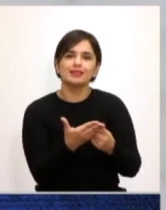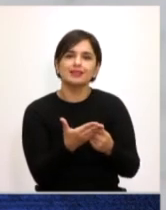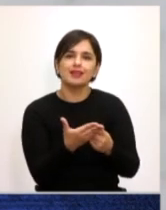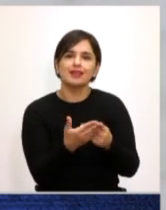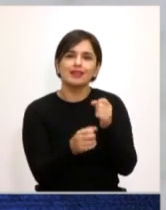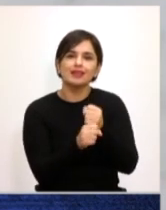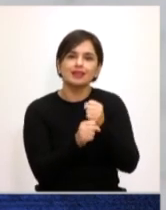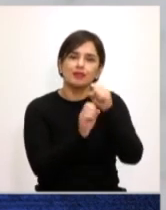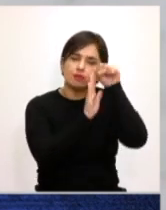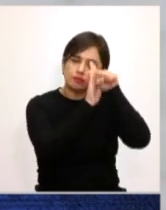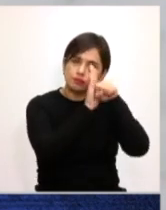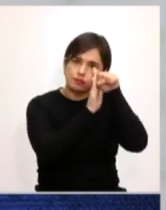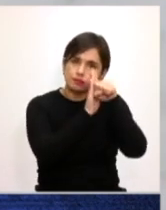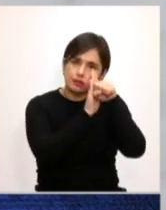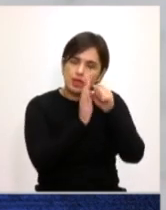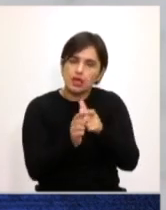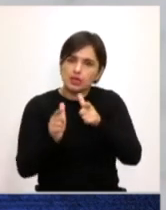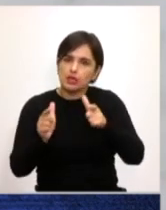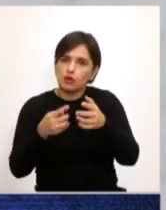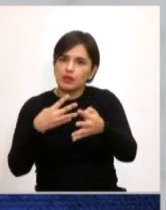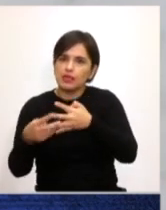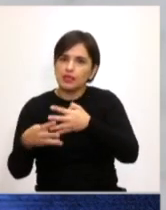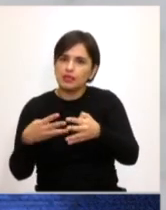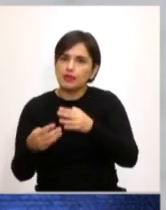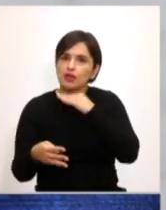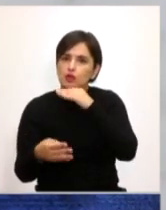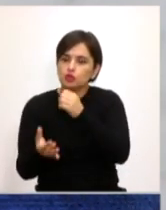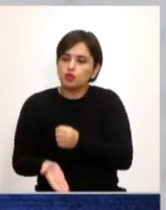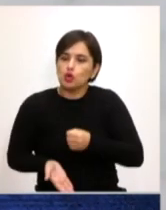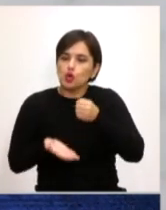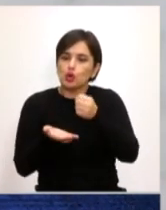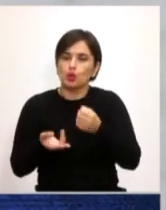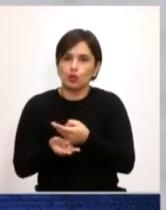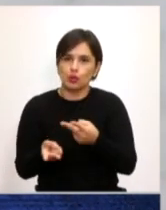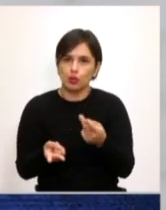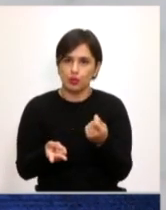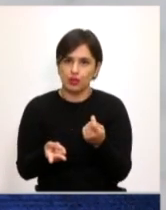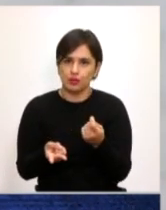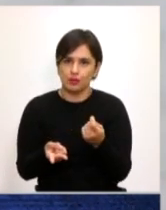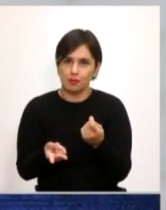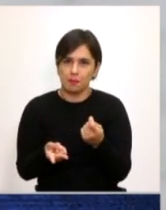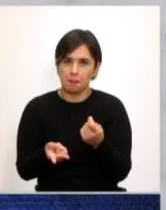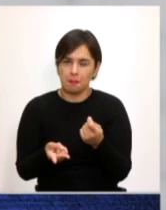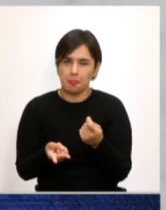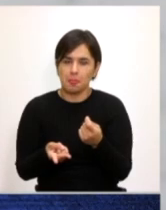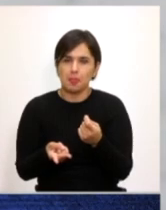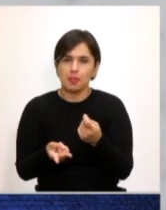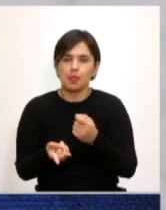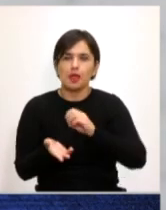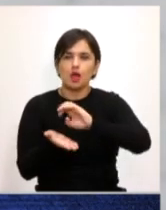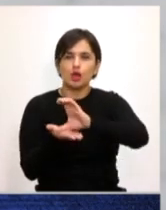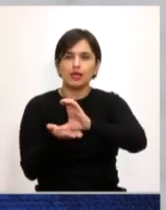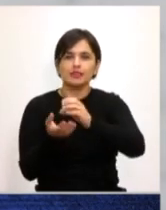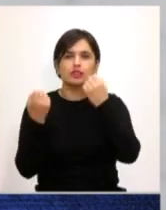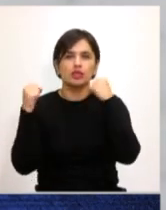obras visuales y en aumentar la transparencia en el uso de los recursos públicos por parte de las organizaciones